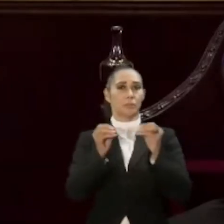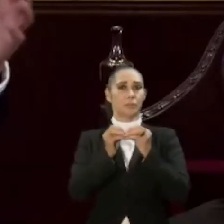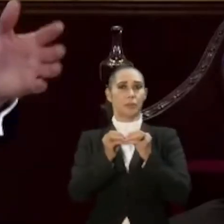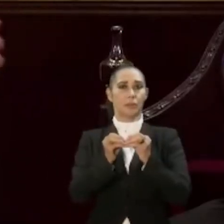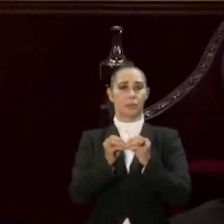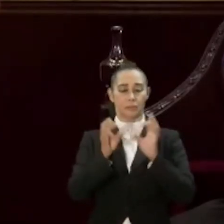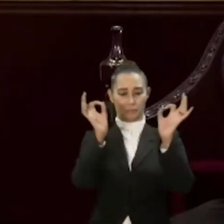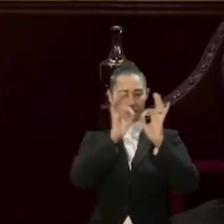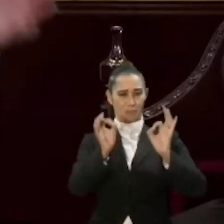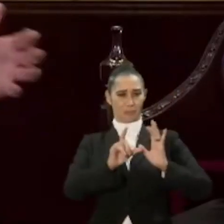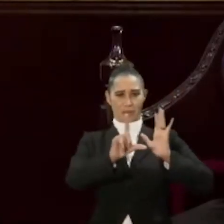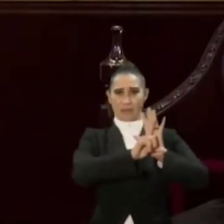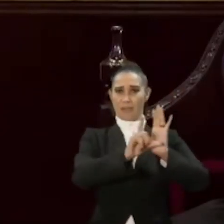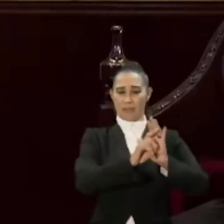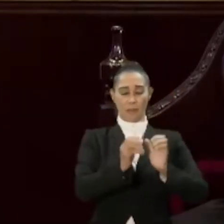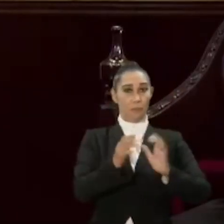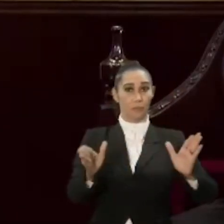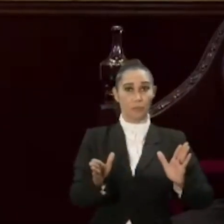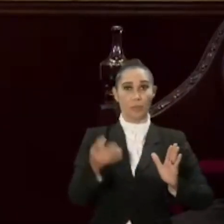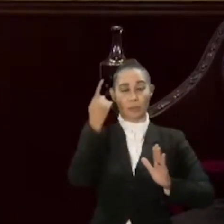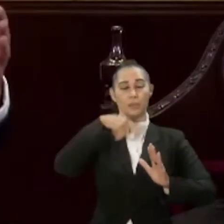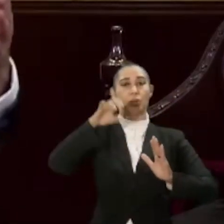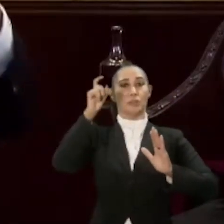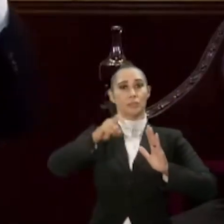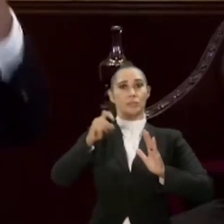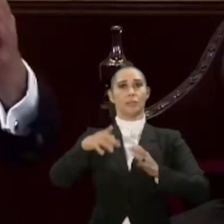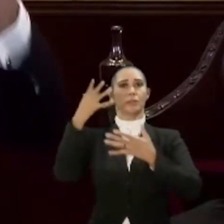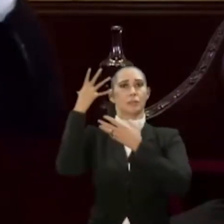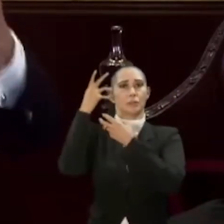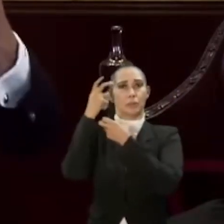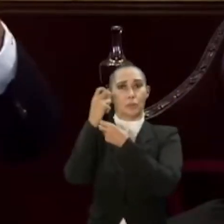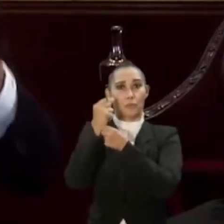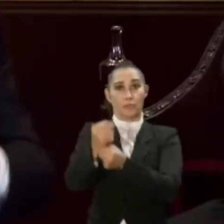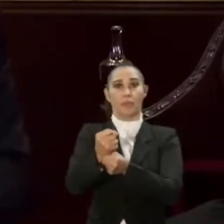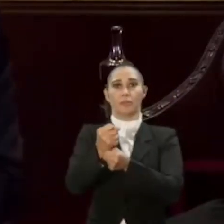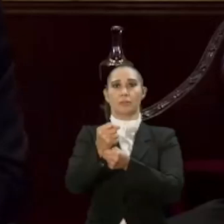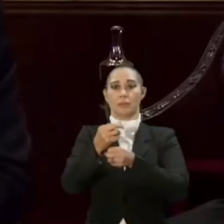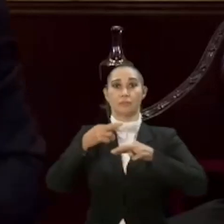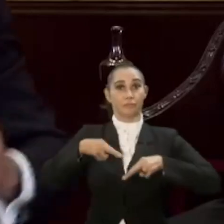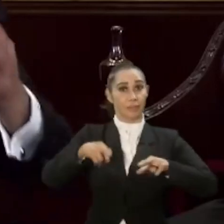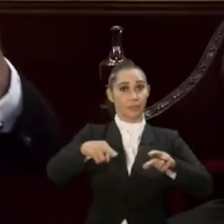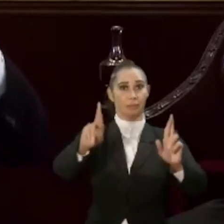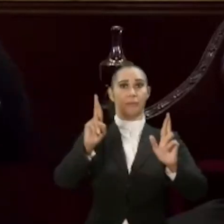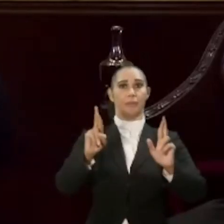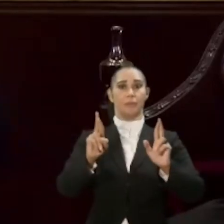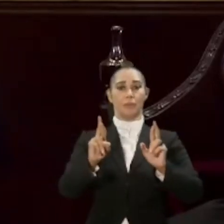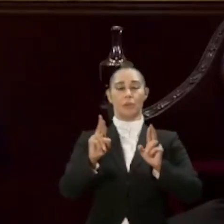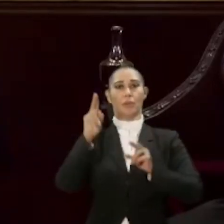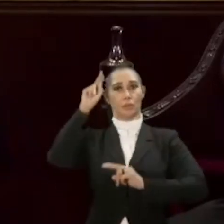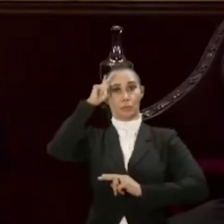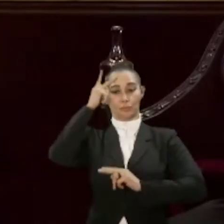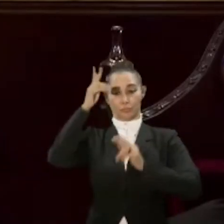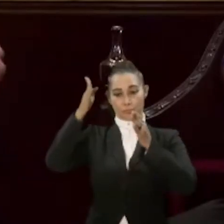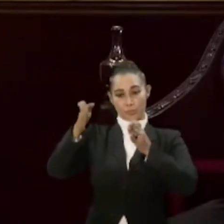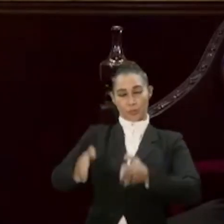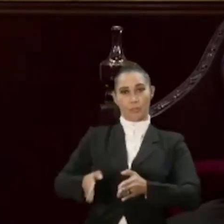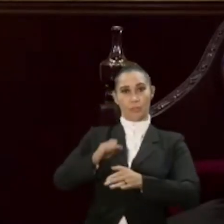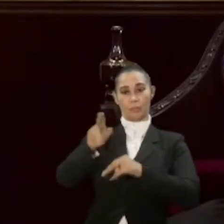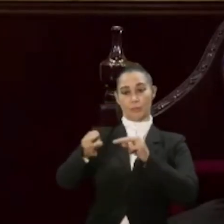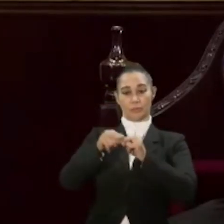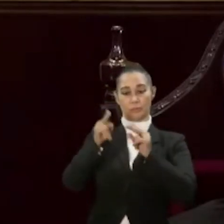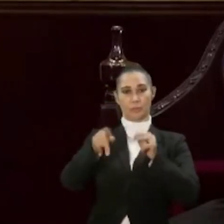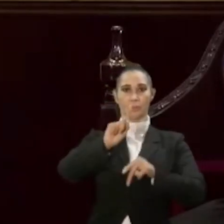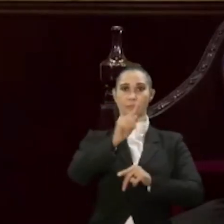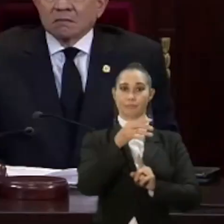ser formal, oficial y público, pero sí debe ser confiable, efectivo y ágil entre los actores políticos y nacionales